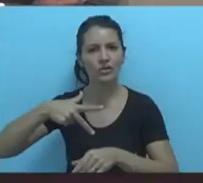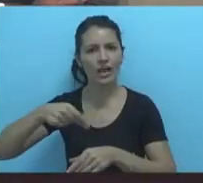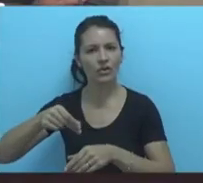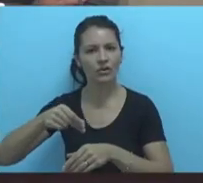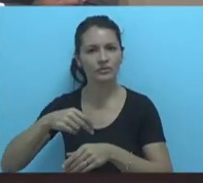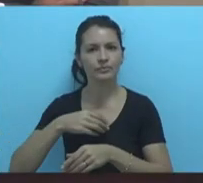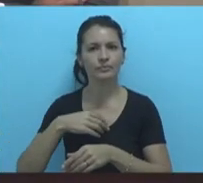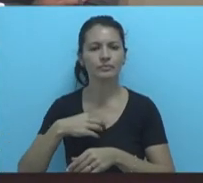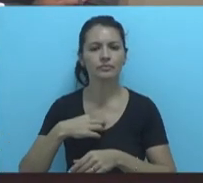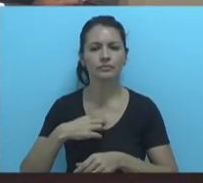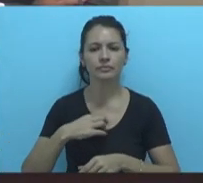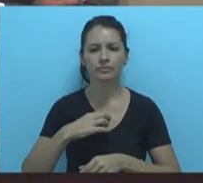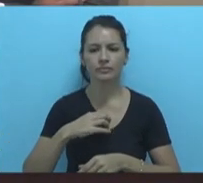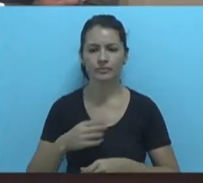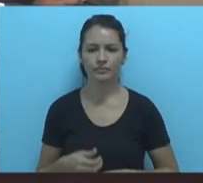diputado.